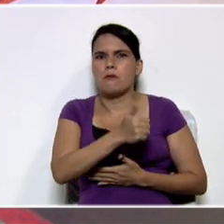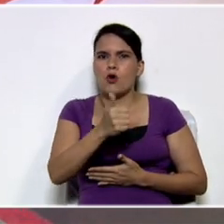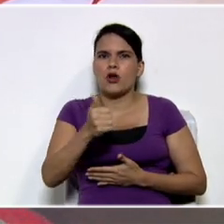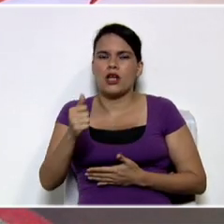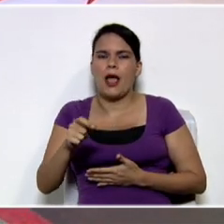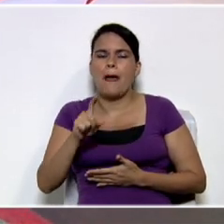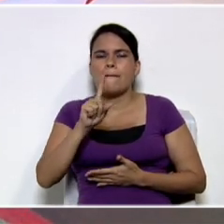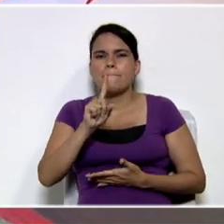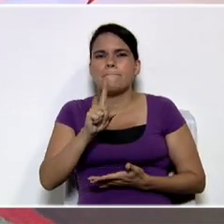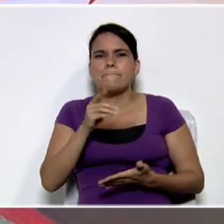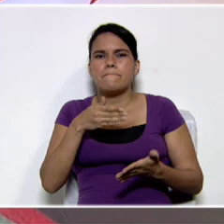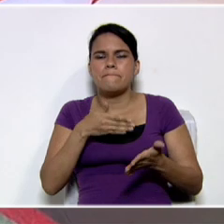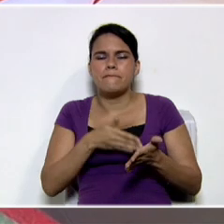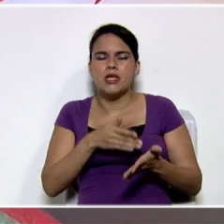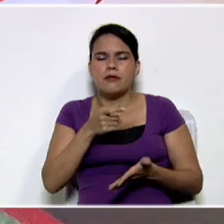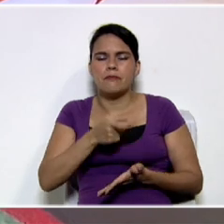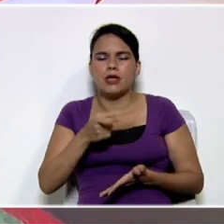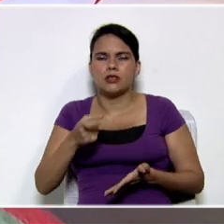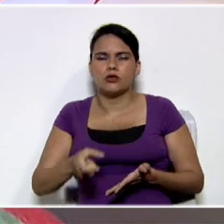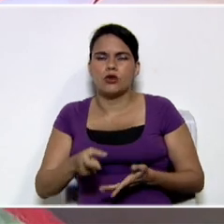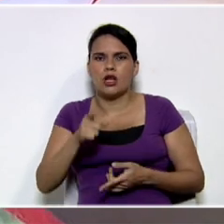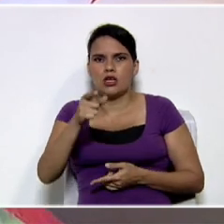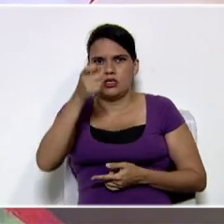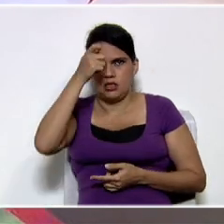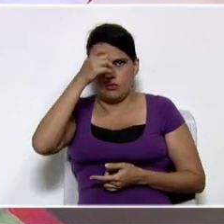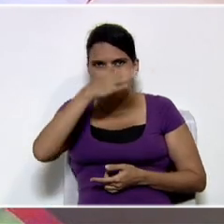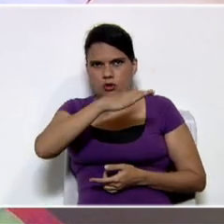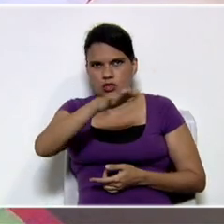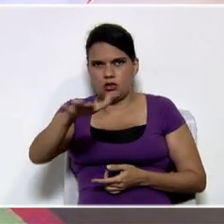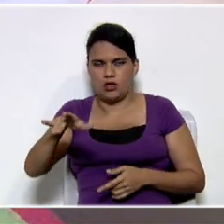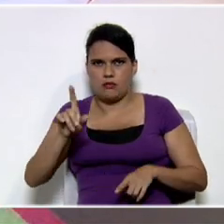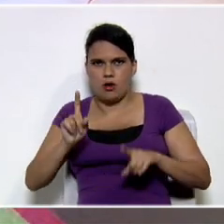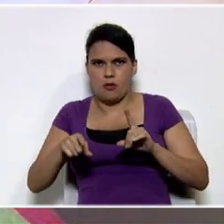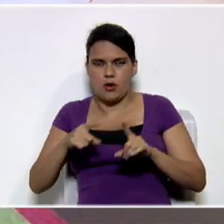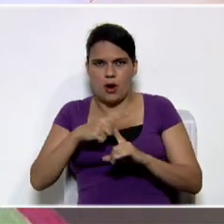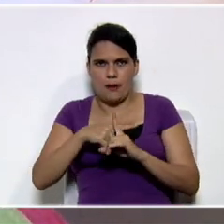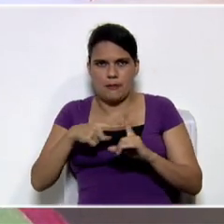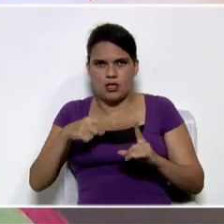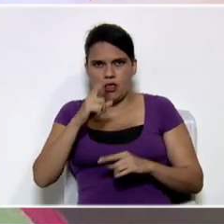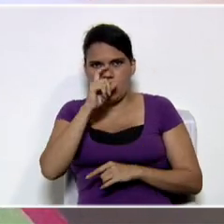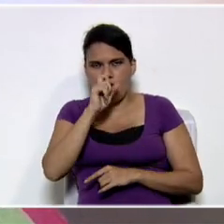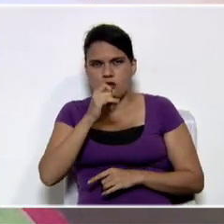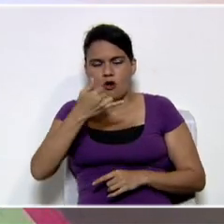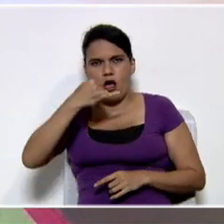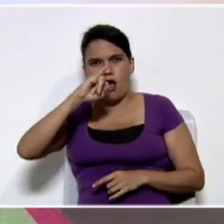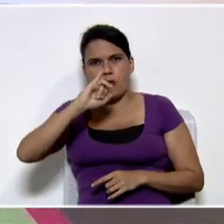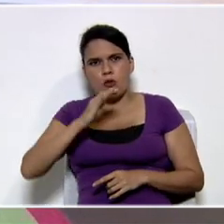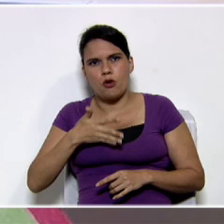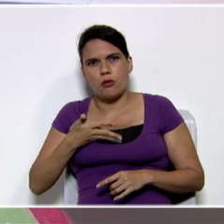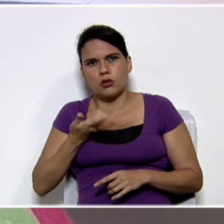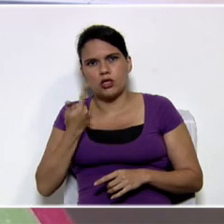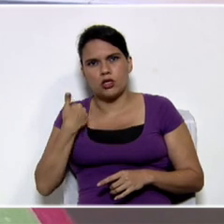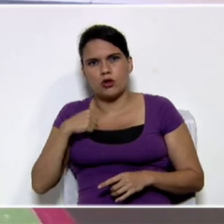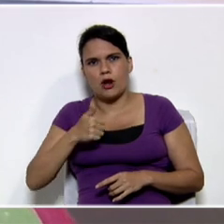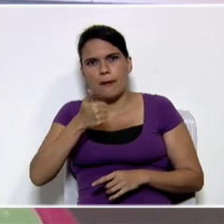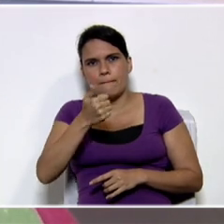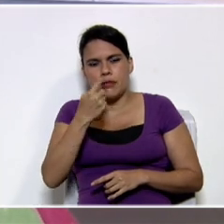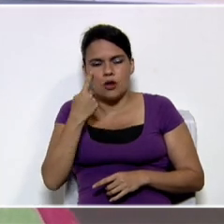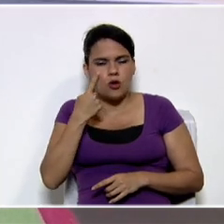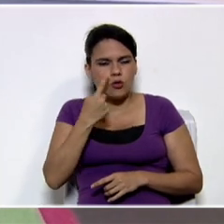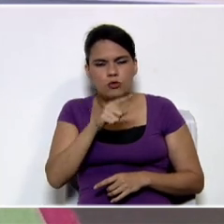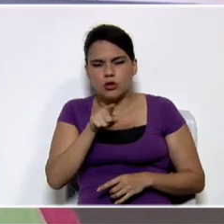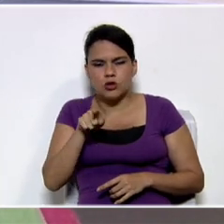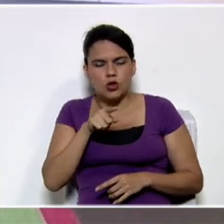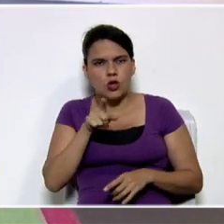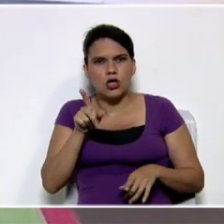1000 personas en esa población y sobre todo a mediados de año. Allí pudiésemos tener una mayor visión o un mejor panorama